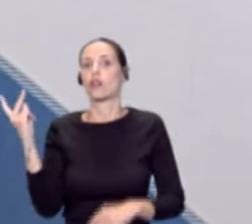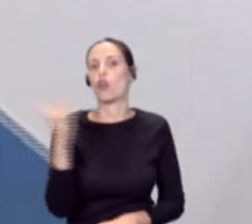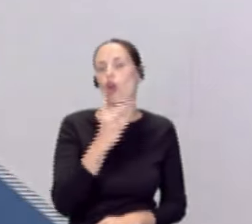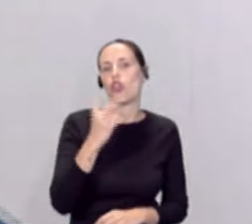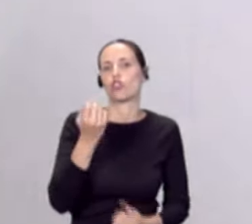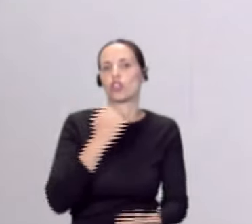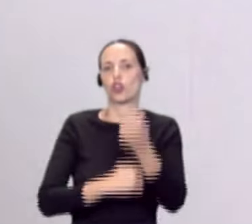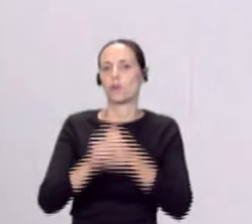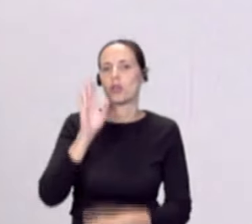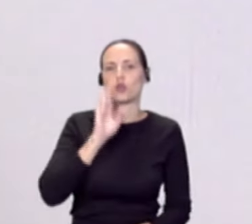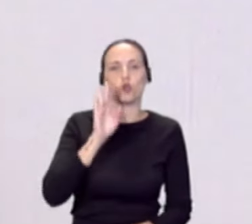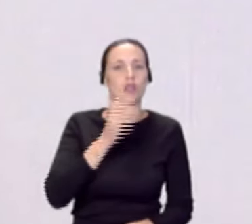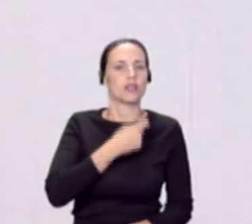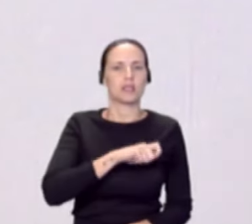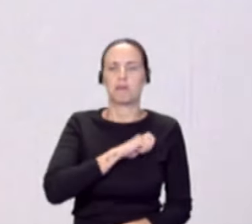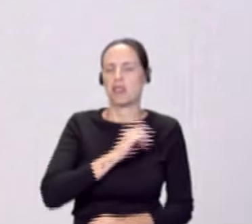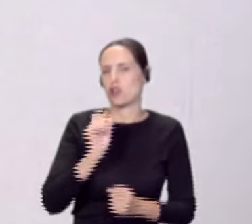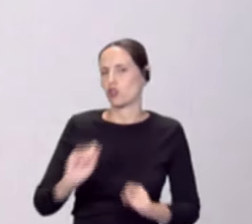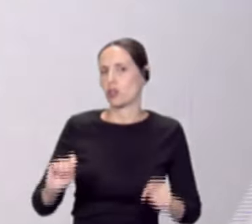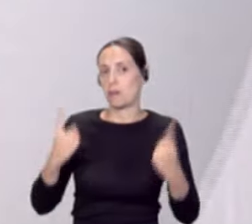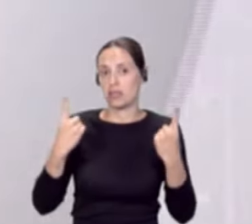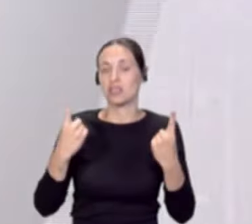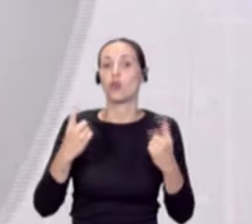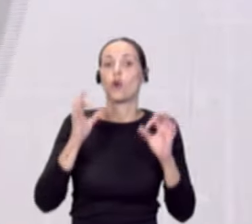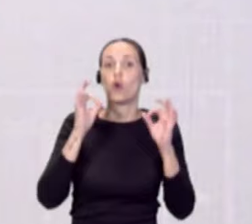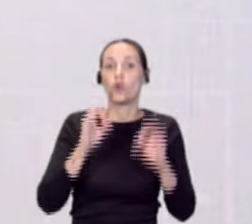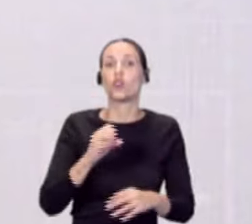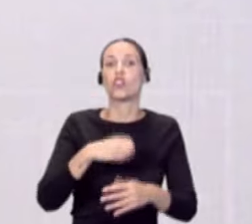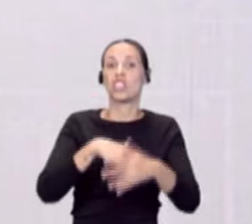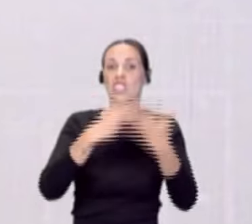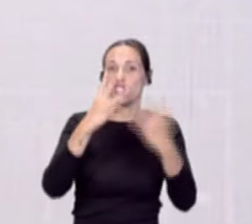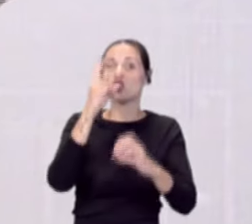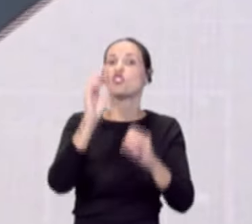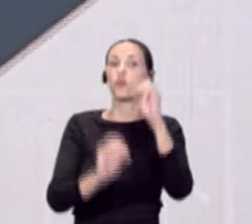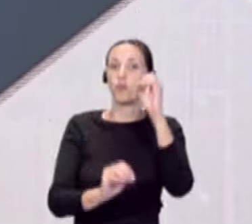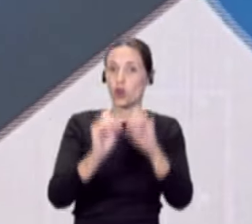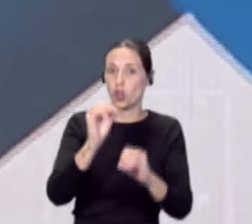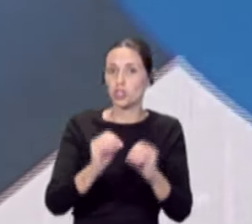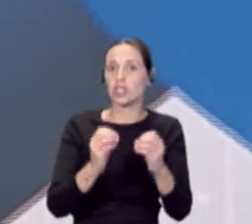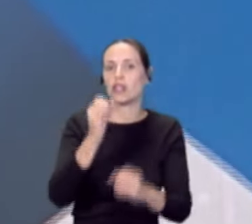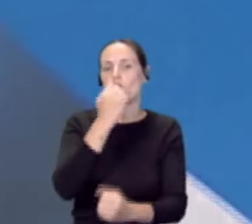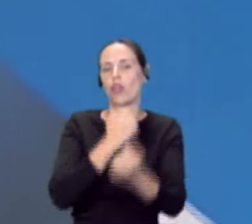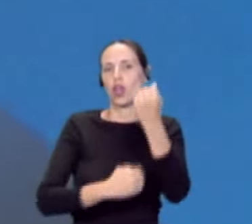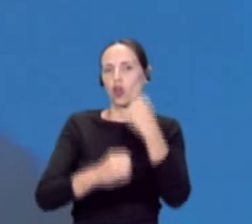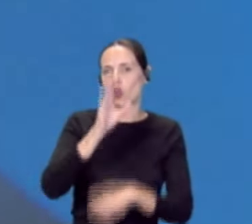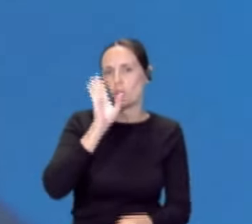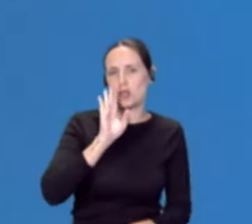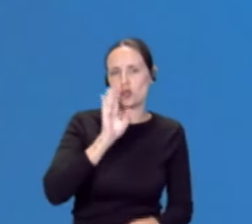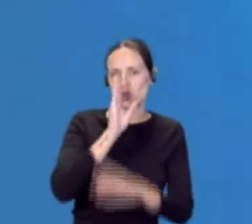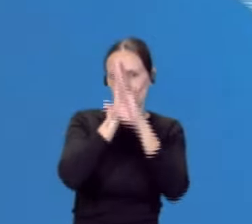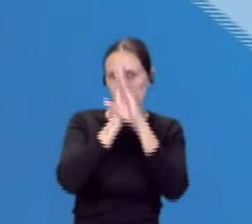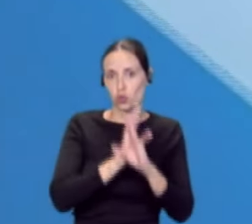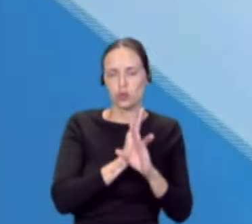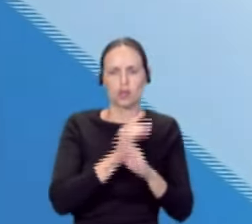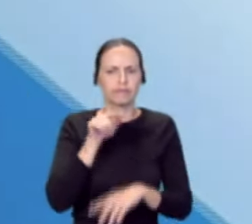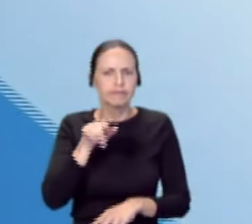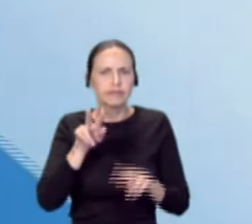España. El archipiélago alcanzó una tasa del casi el 18% de economía sumergida. Analizamos las claves de esta tendencia.